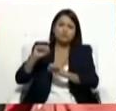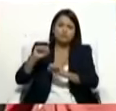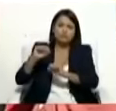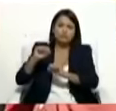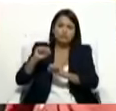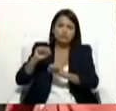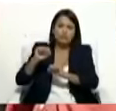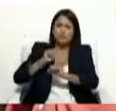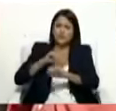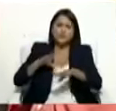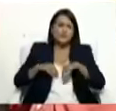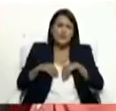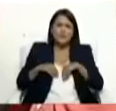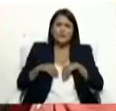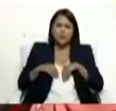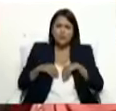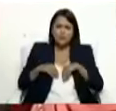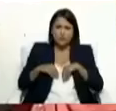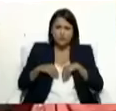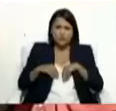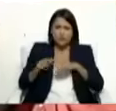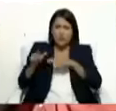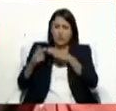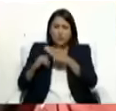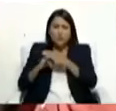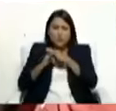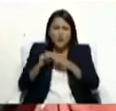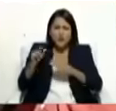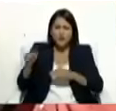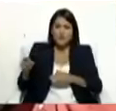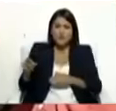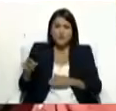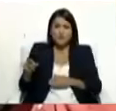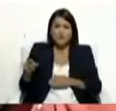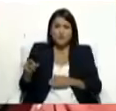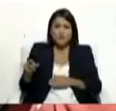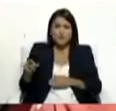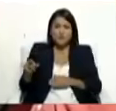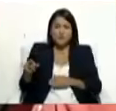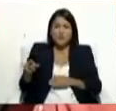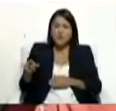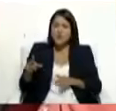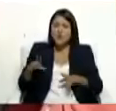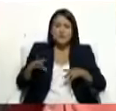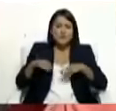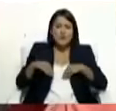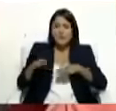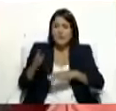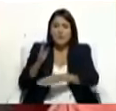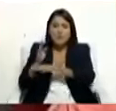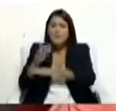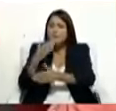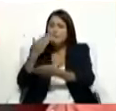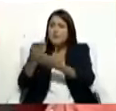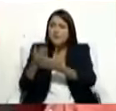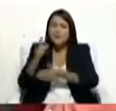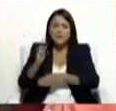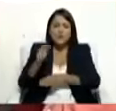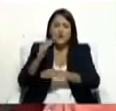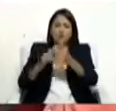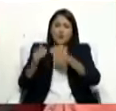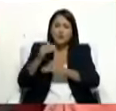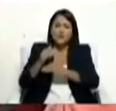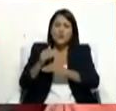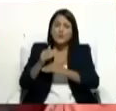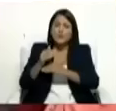bárbaro cometido por esa filial de la ExxonMobil llamado Gobierno de la República Cooperativa de Guyana, que se atrevió